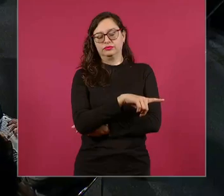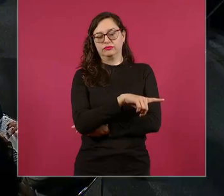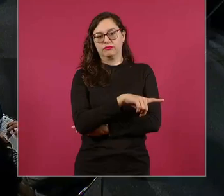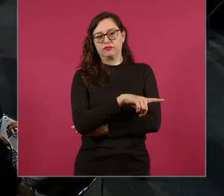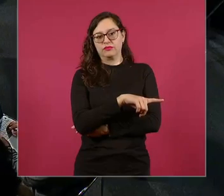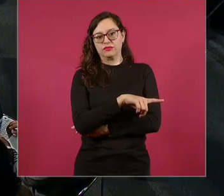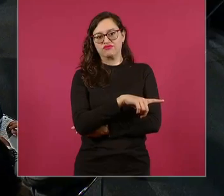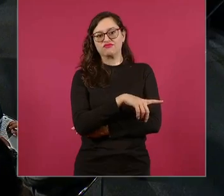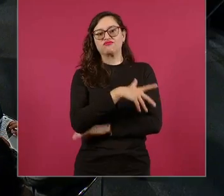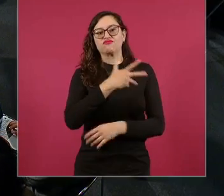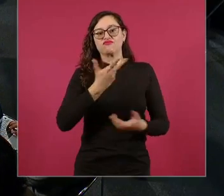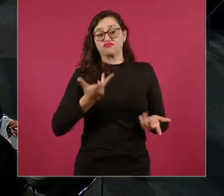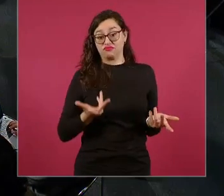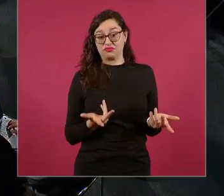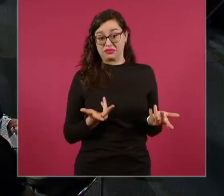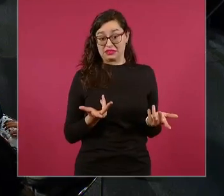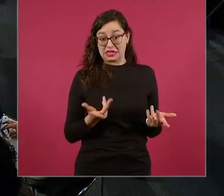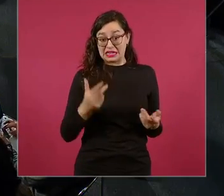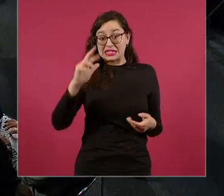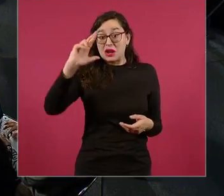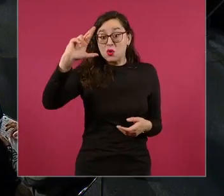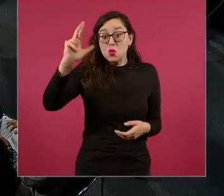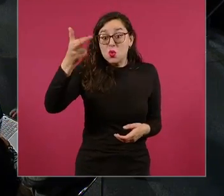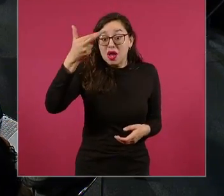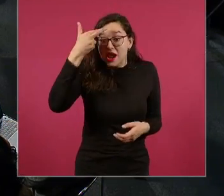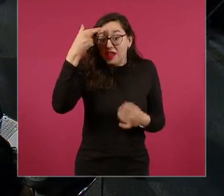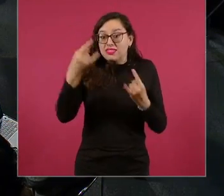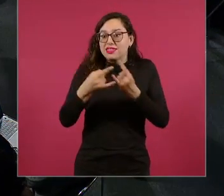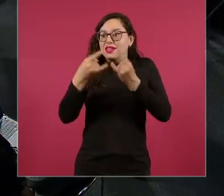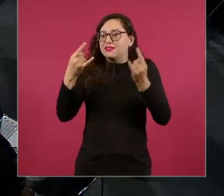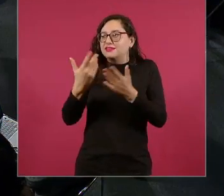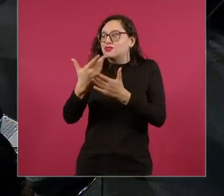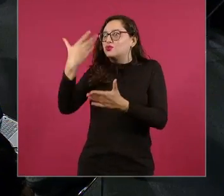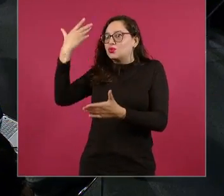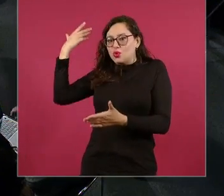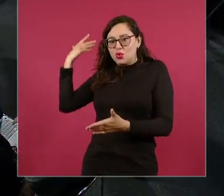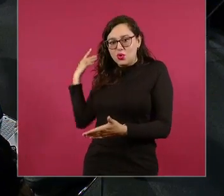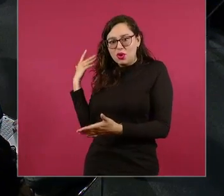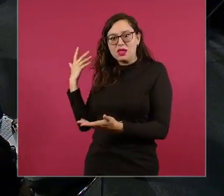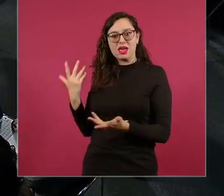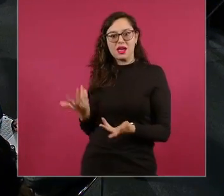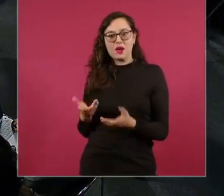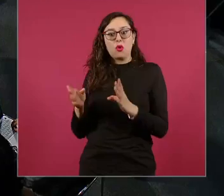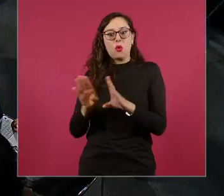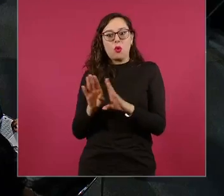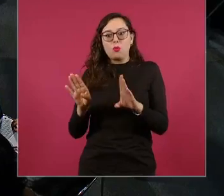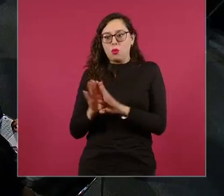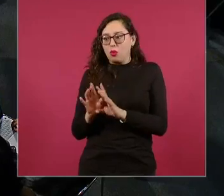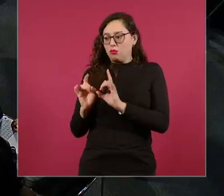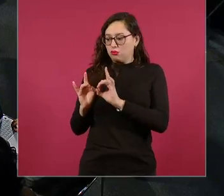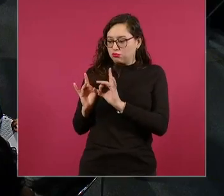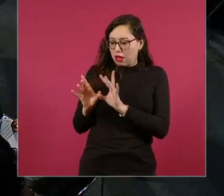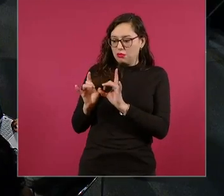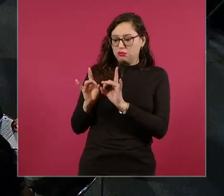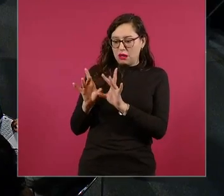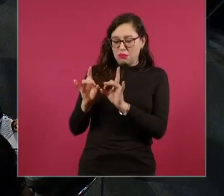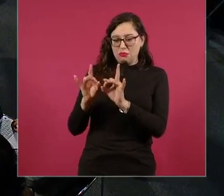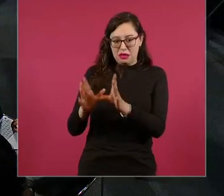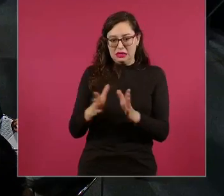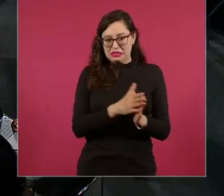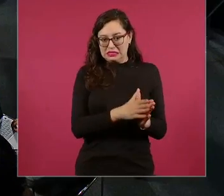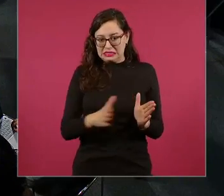Es cosa nada más de recordar lo que sucedía, lo sucedió en ese sexenio.